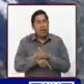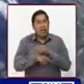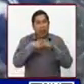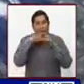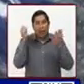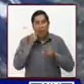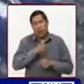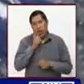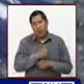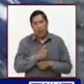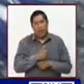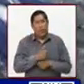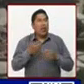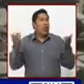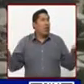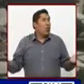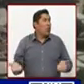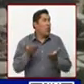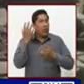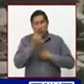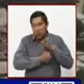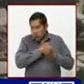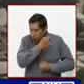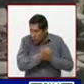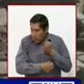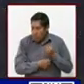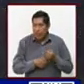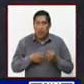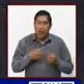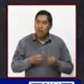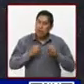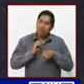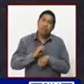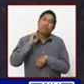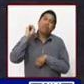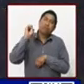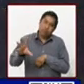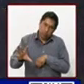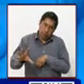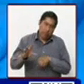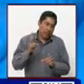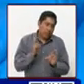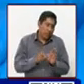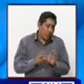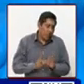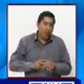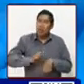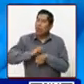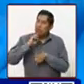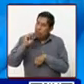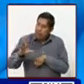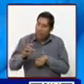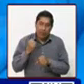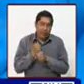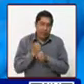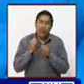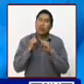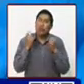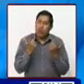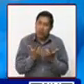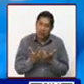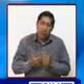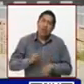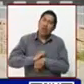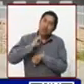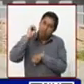feminicidio principales, donde la víctima ha puesto en conocimiento tanto de la psicóloga, trabajadora social y abogada, de